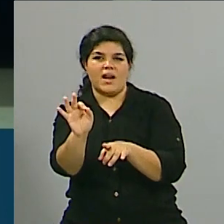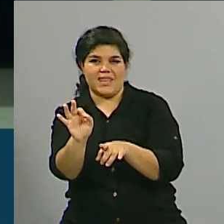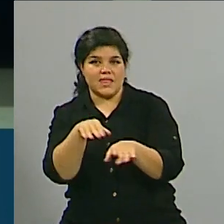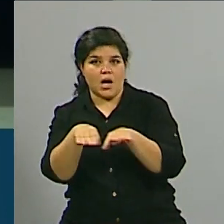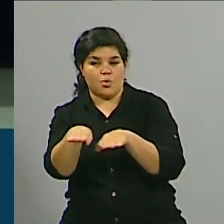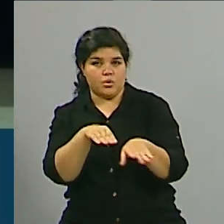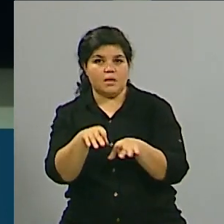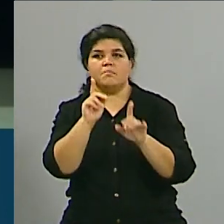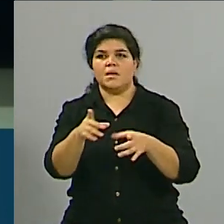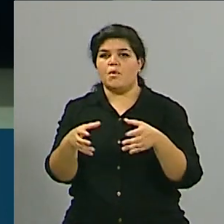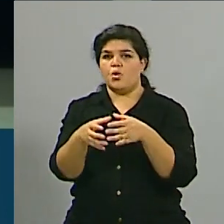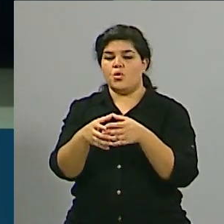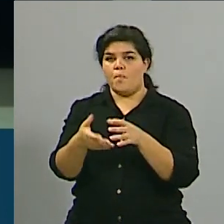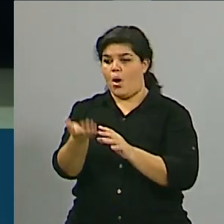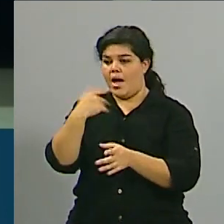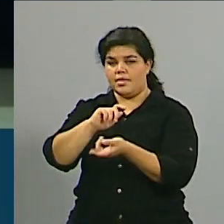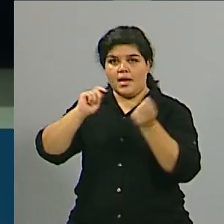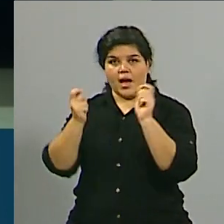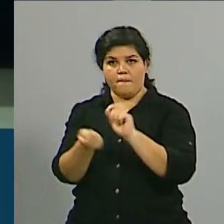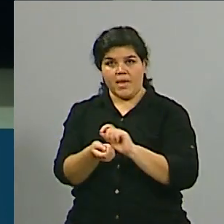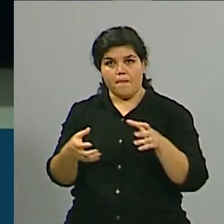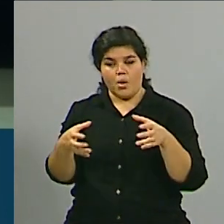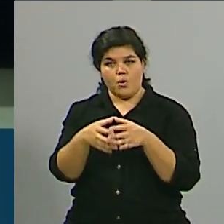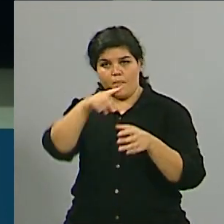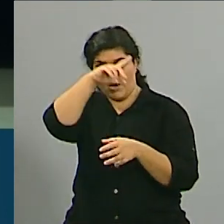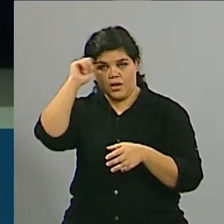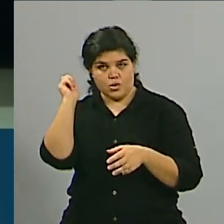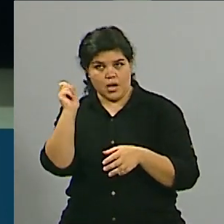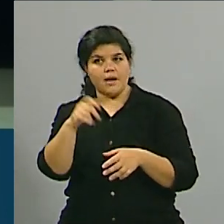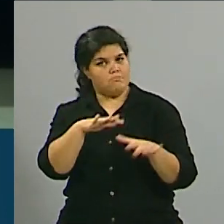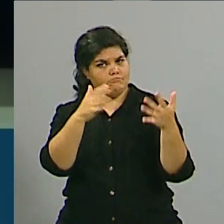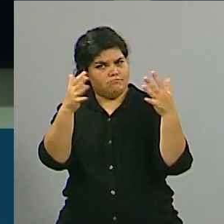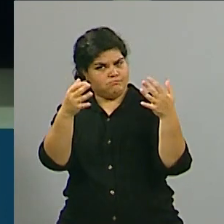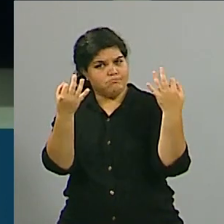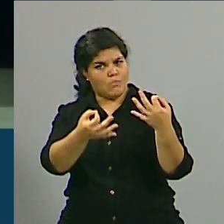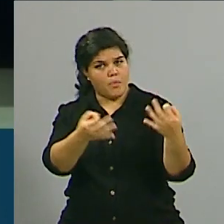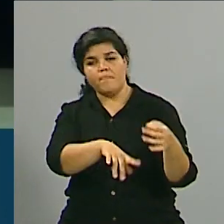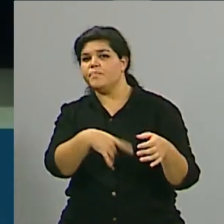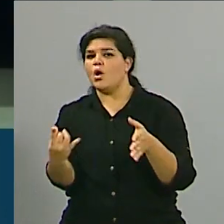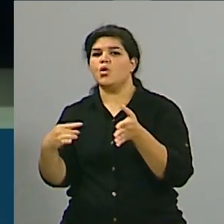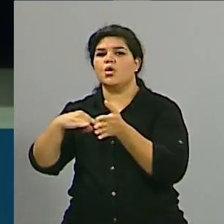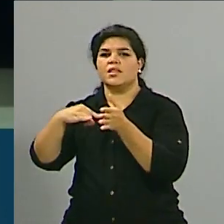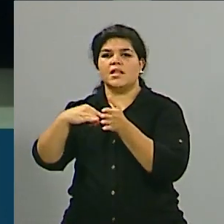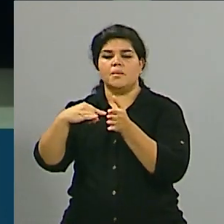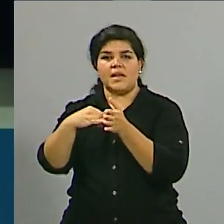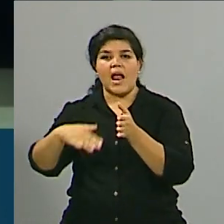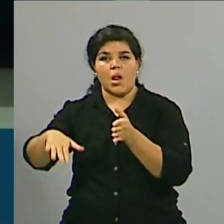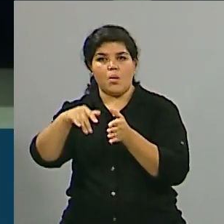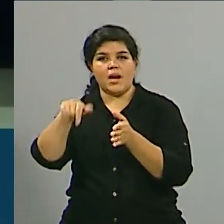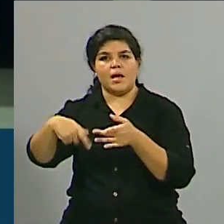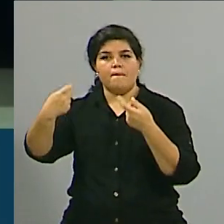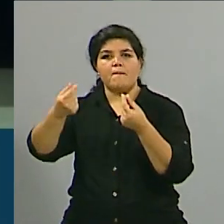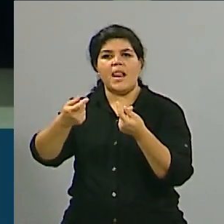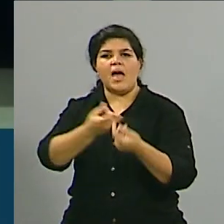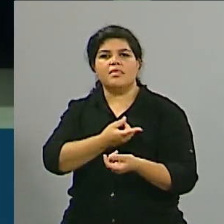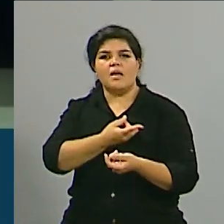gestión de Cambiemos a nivel nacional, y ejecutándose en estos momentos, y lo celebro. Marcabas la terminal también con fondos provinciales, y se ha